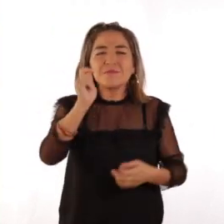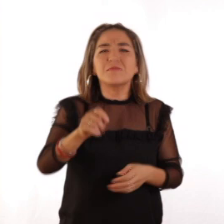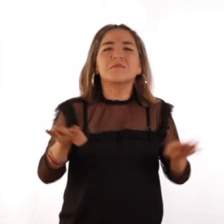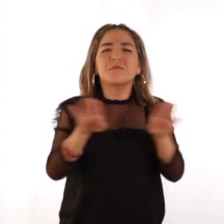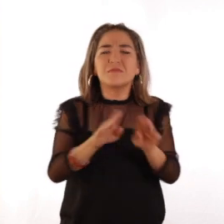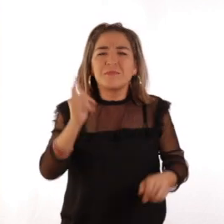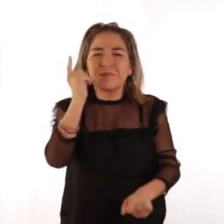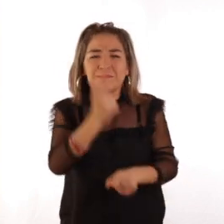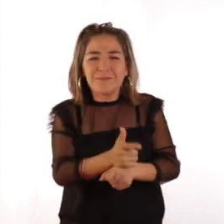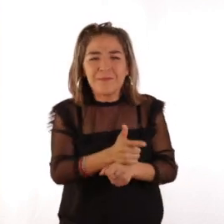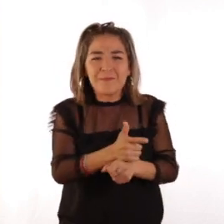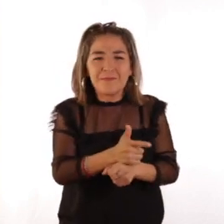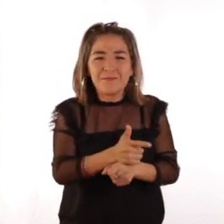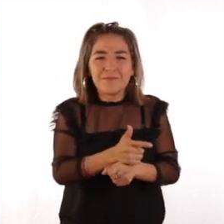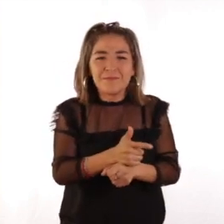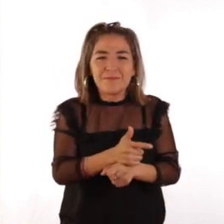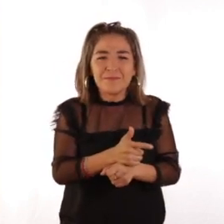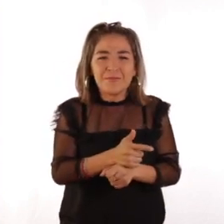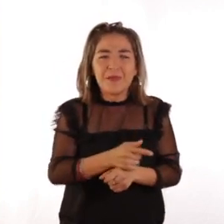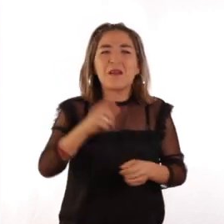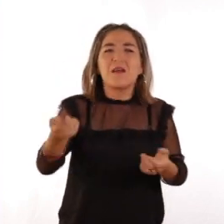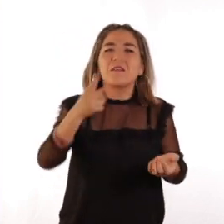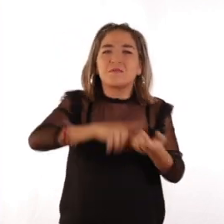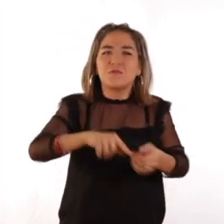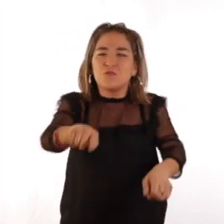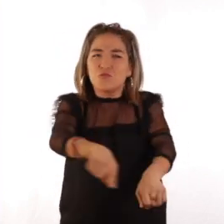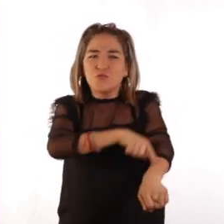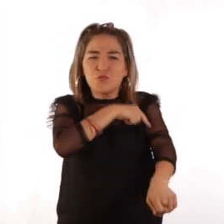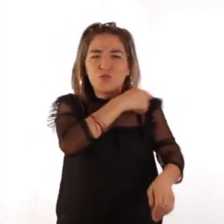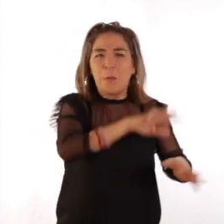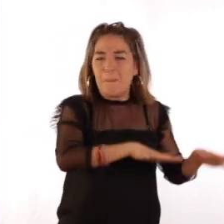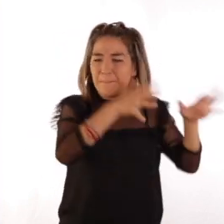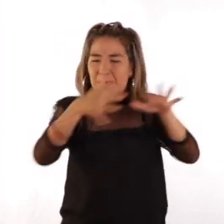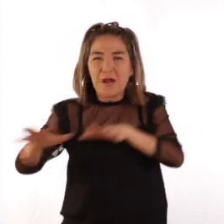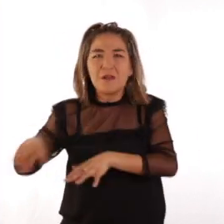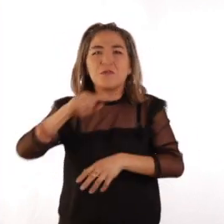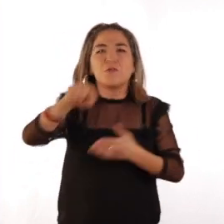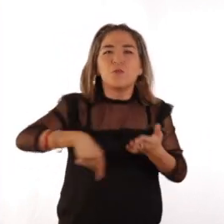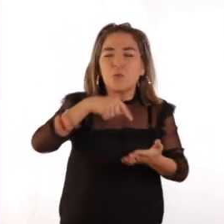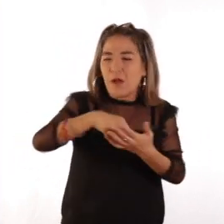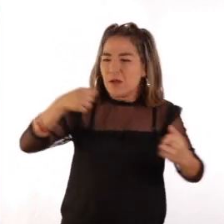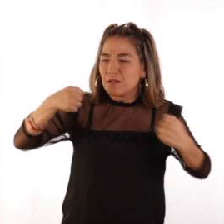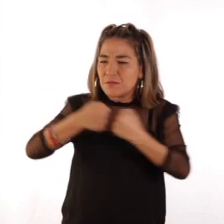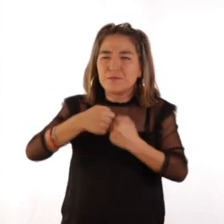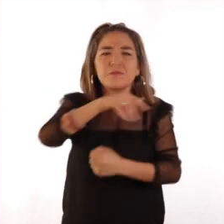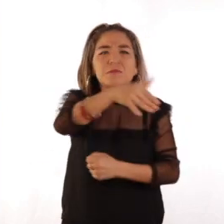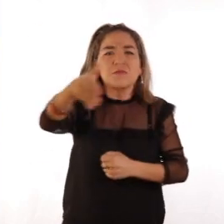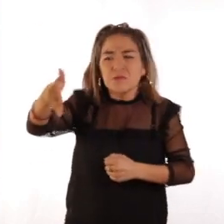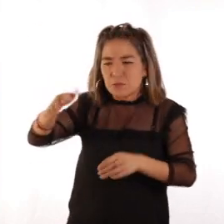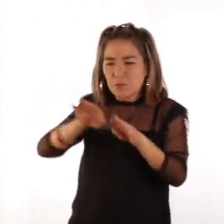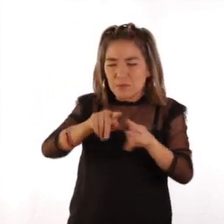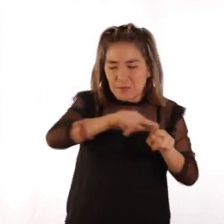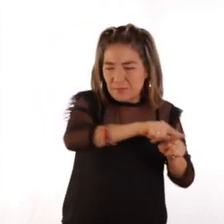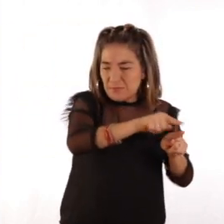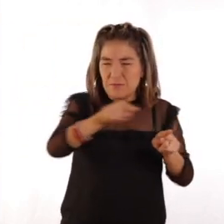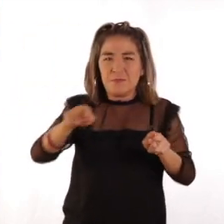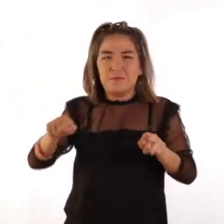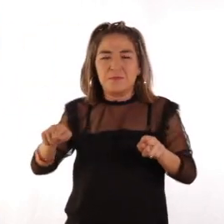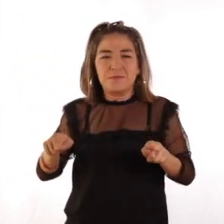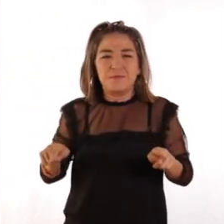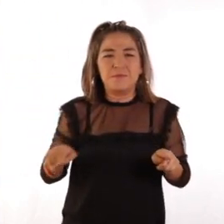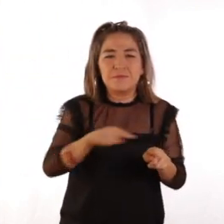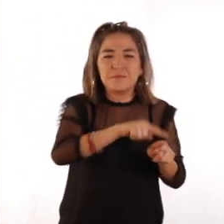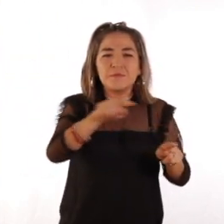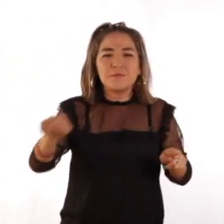oriente. ¿Cómo se determina realmente la extensión marítima en el territorio mexicano?